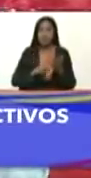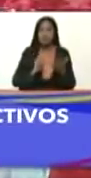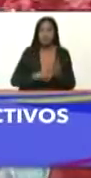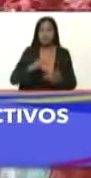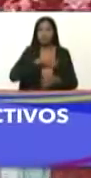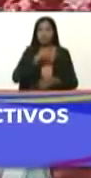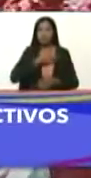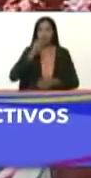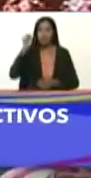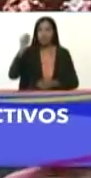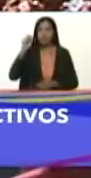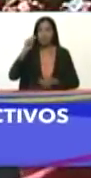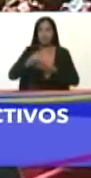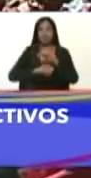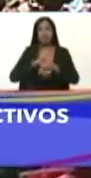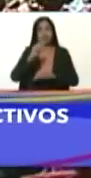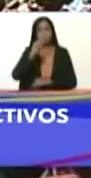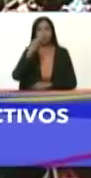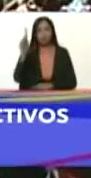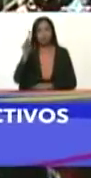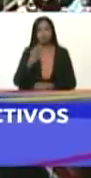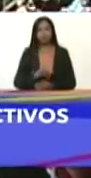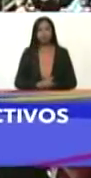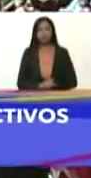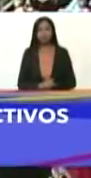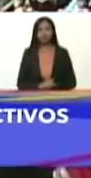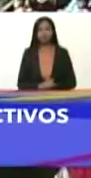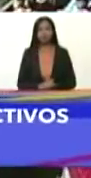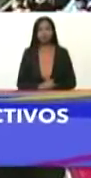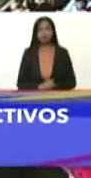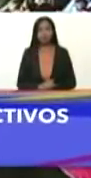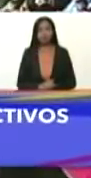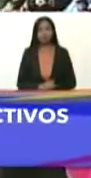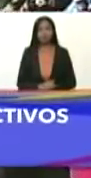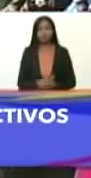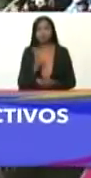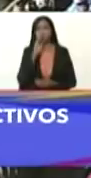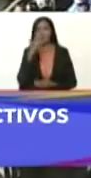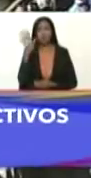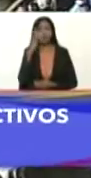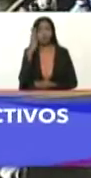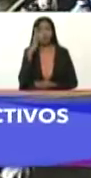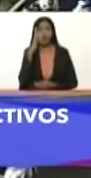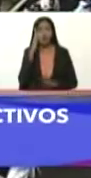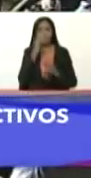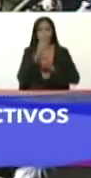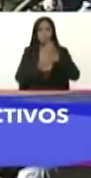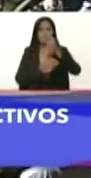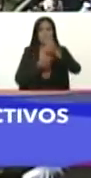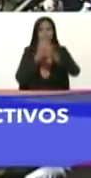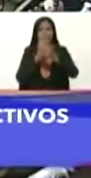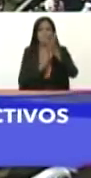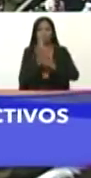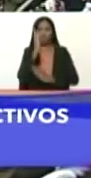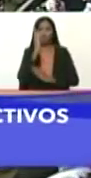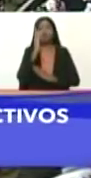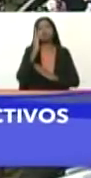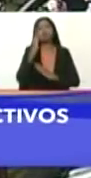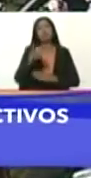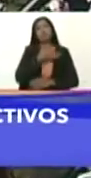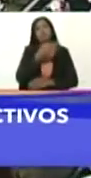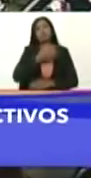socialismo para el siglo XXI. Y sin lugar a dudas, una de las columnas vertebrales del